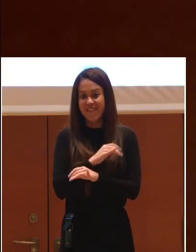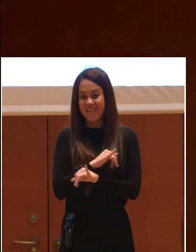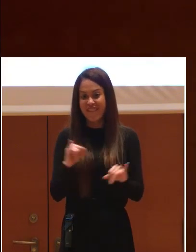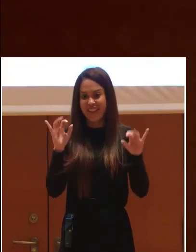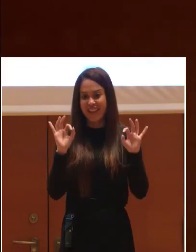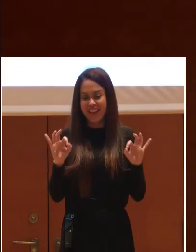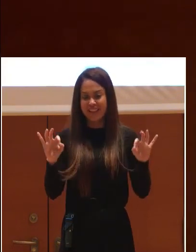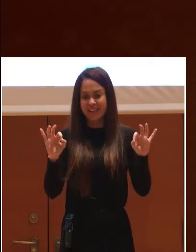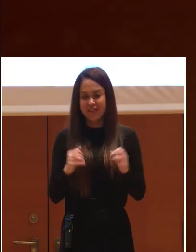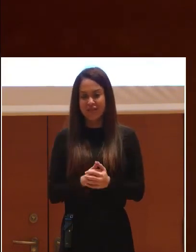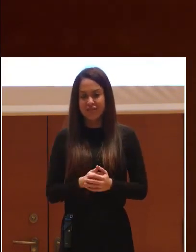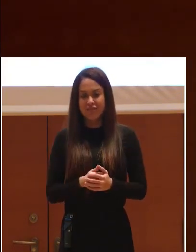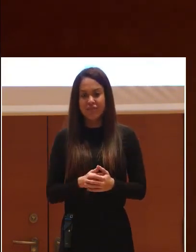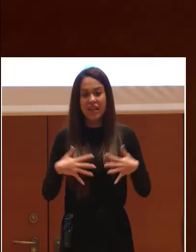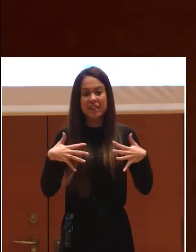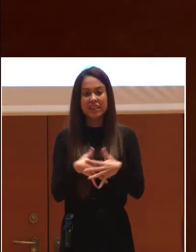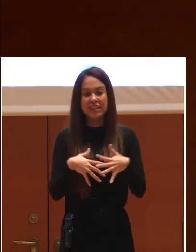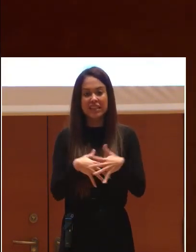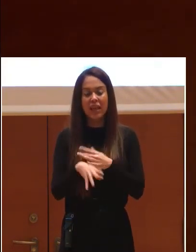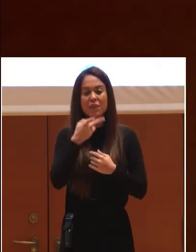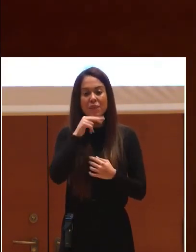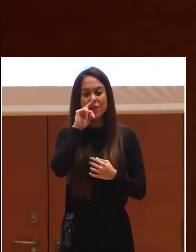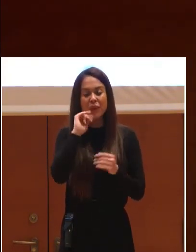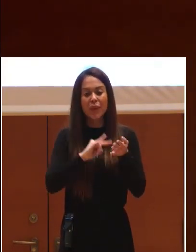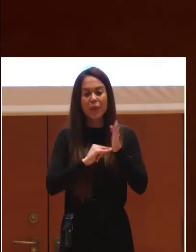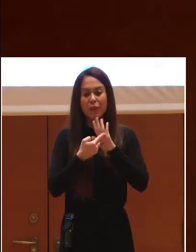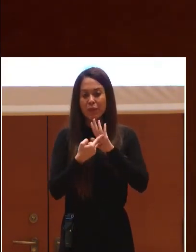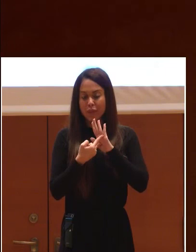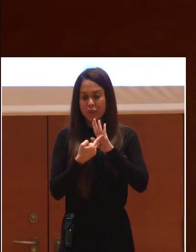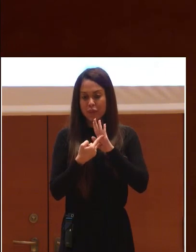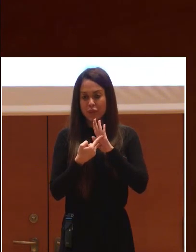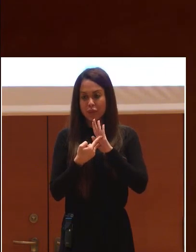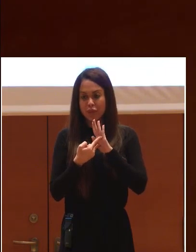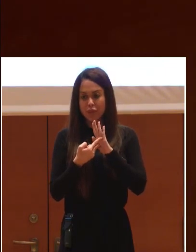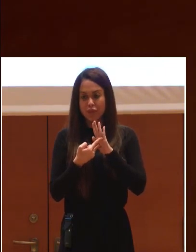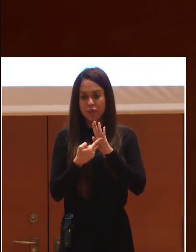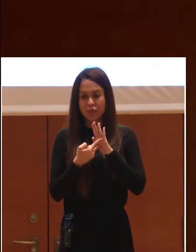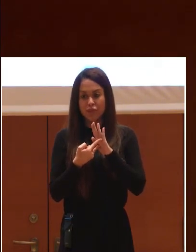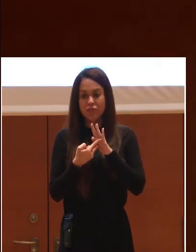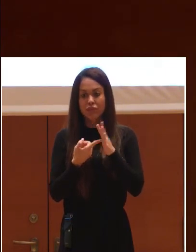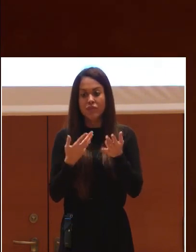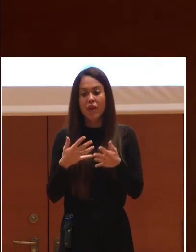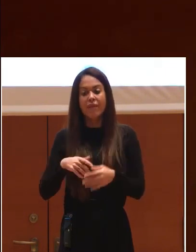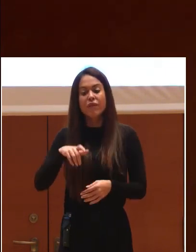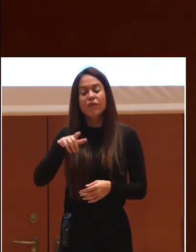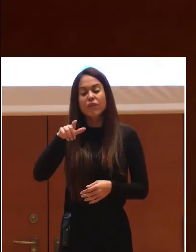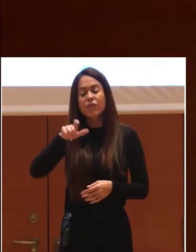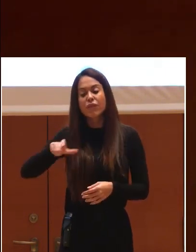personas esa es nuestra nuestro eslogan nuestro lema y con eso quiero terminar